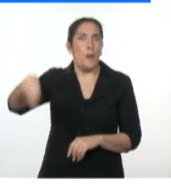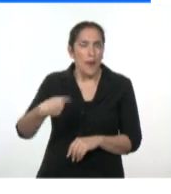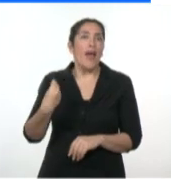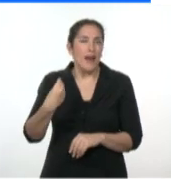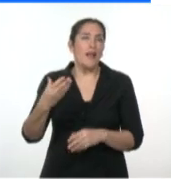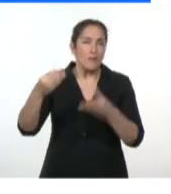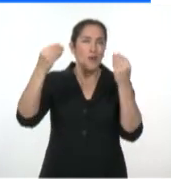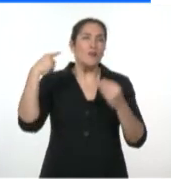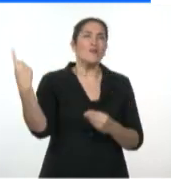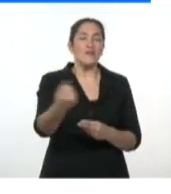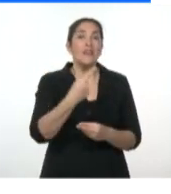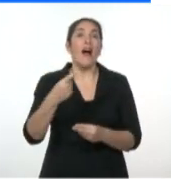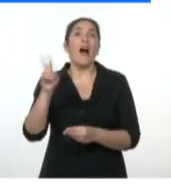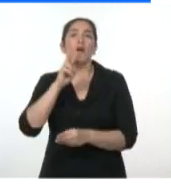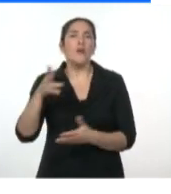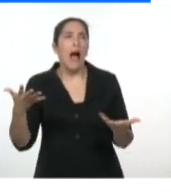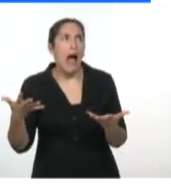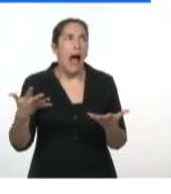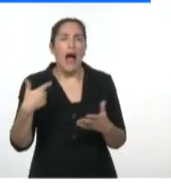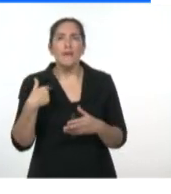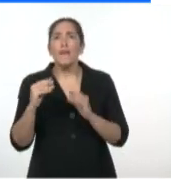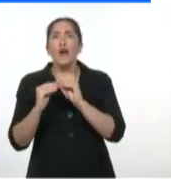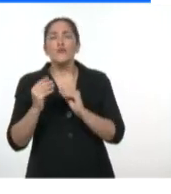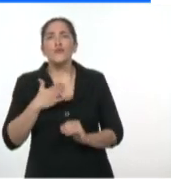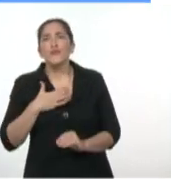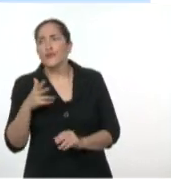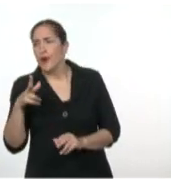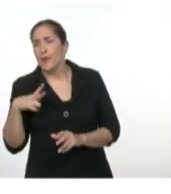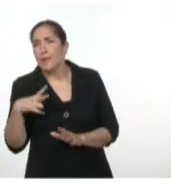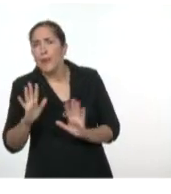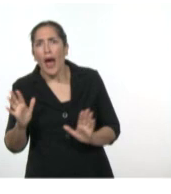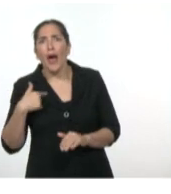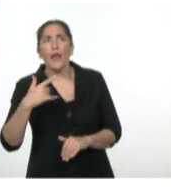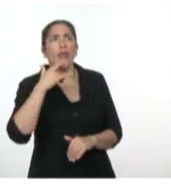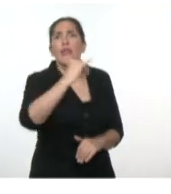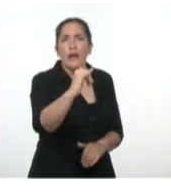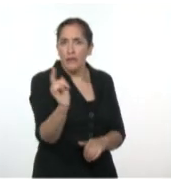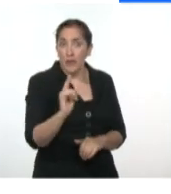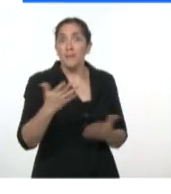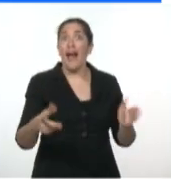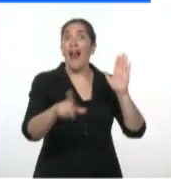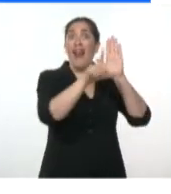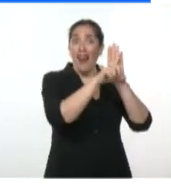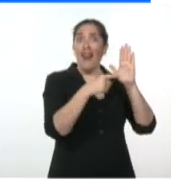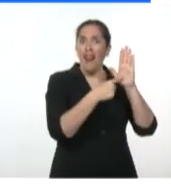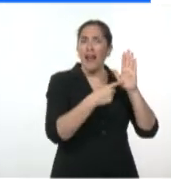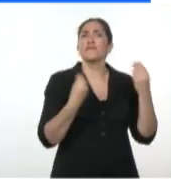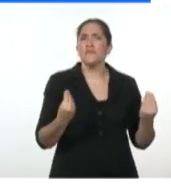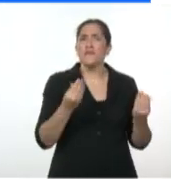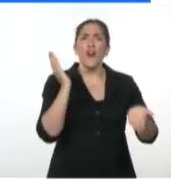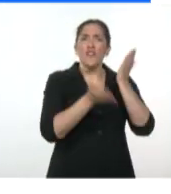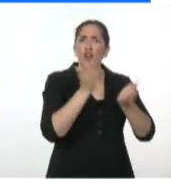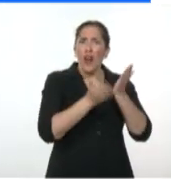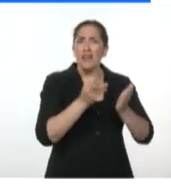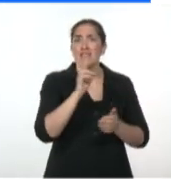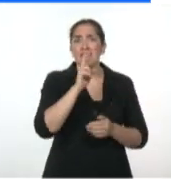muchas veces las víctimas no denuncian su situación. Vayamos de nuevo a la ley, que para algo está. Se considera violencia contra